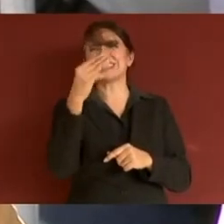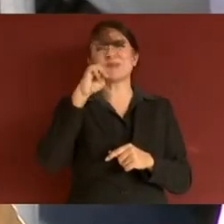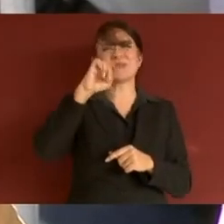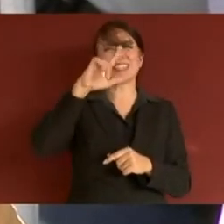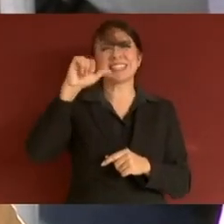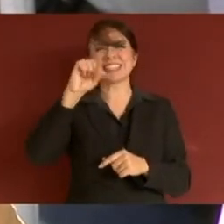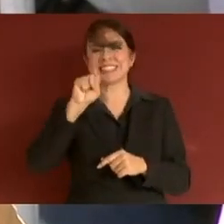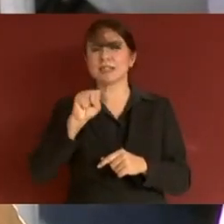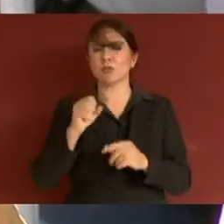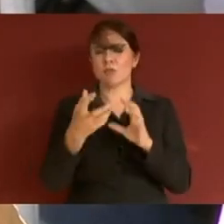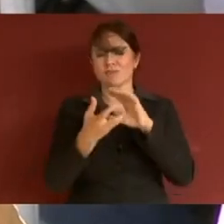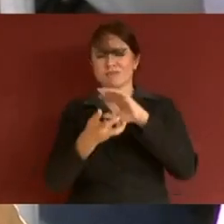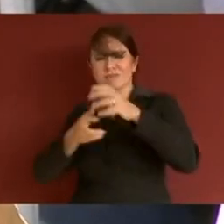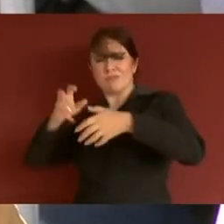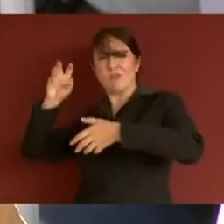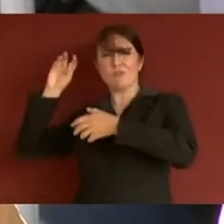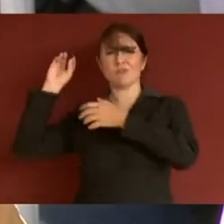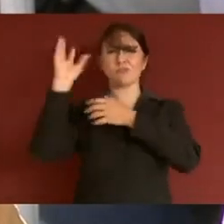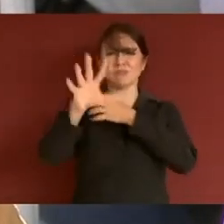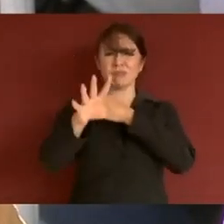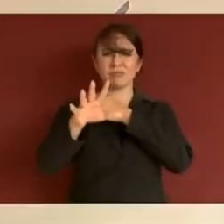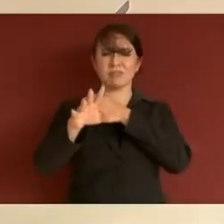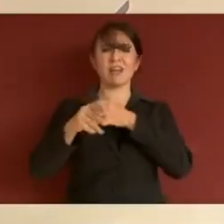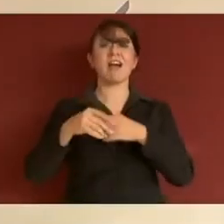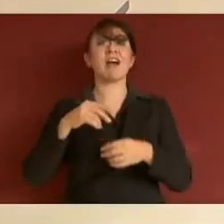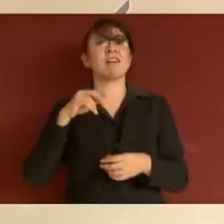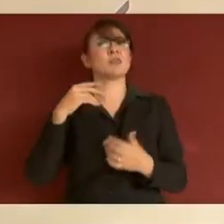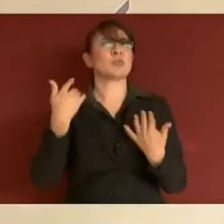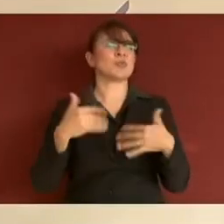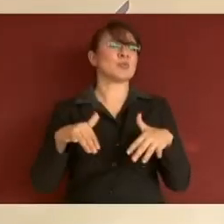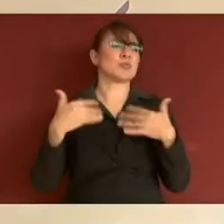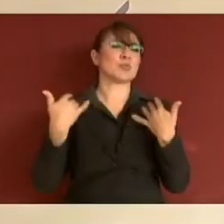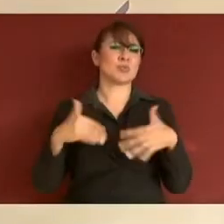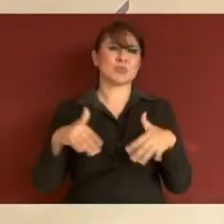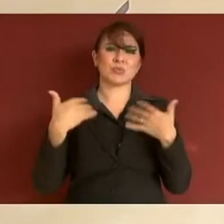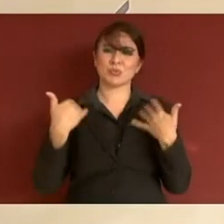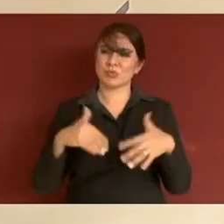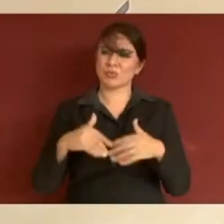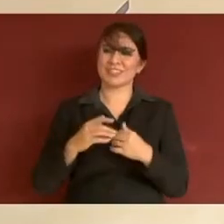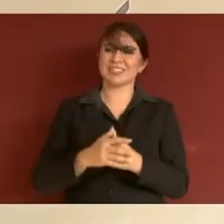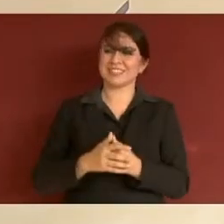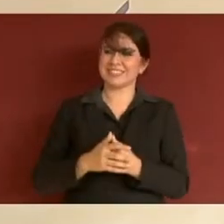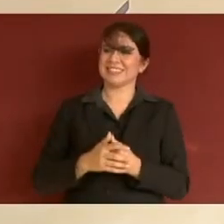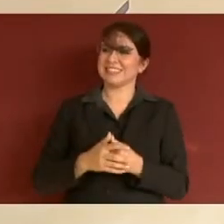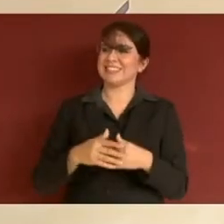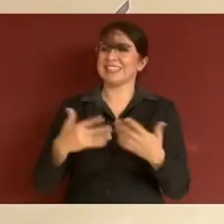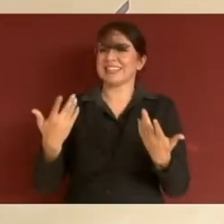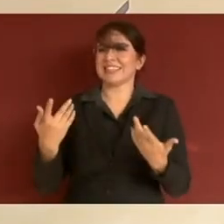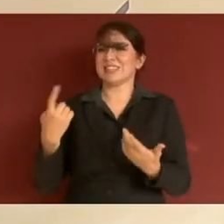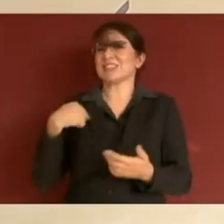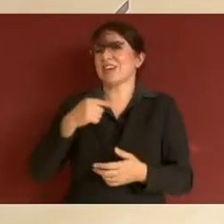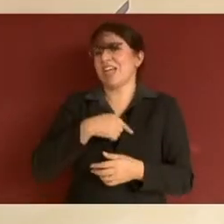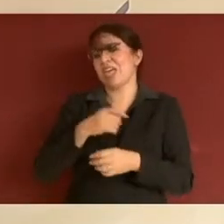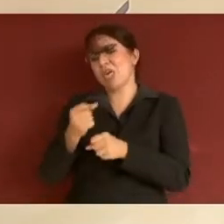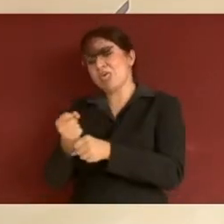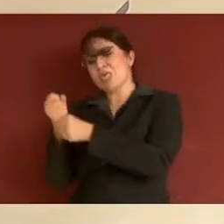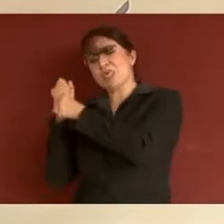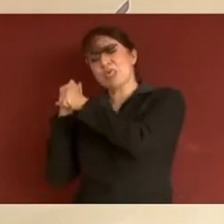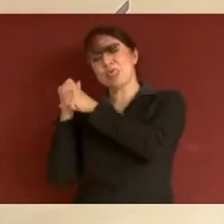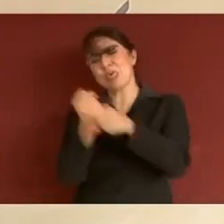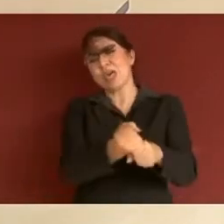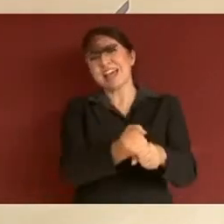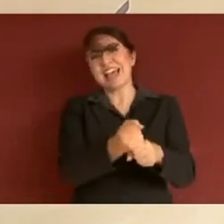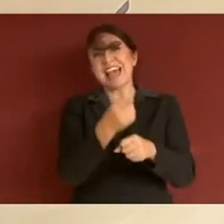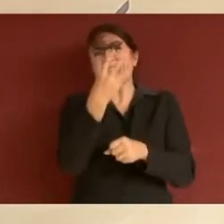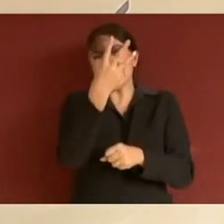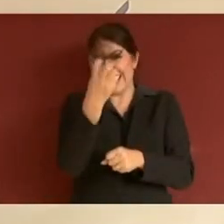Solo quienes estamos bateando arriba de 300, le podemos sacar